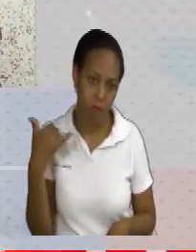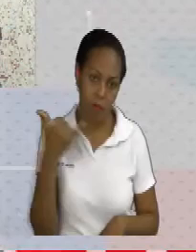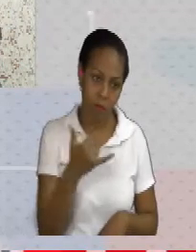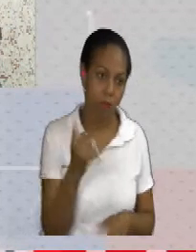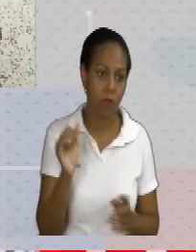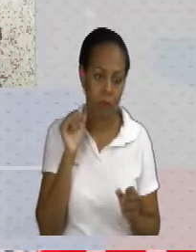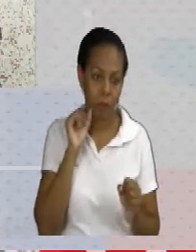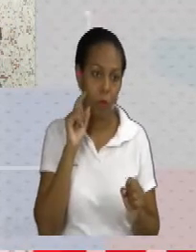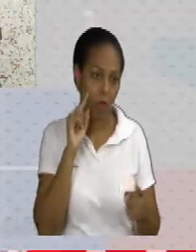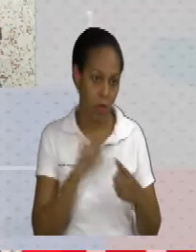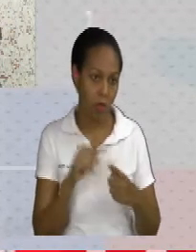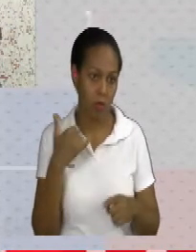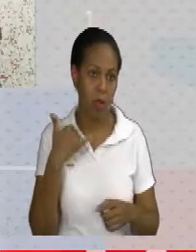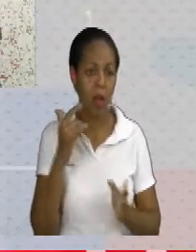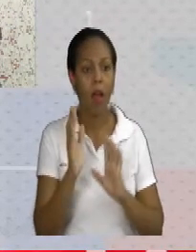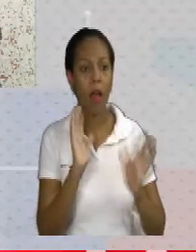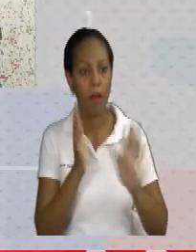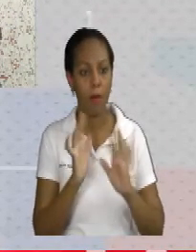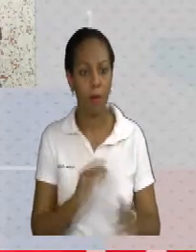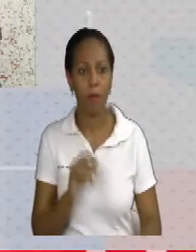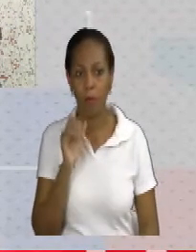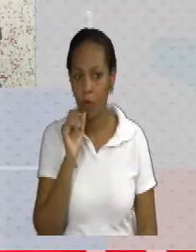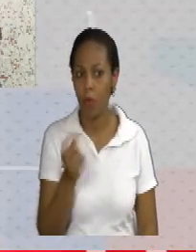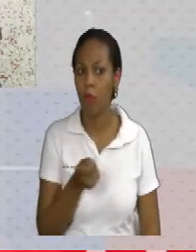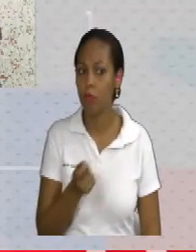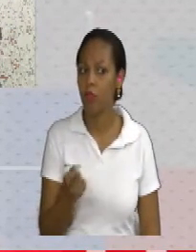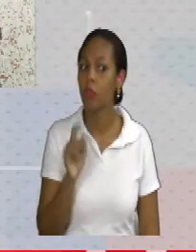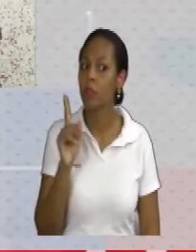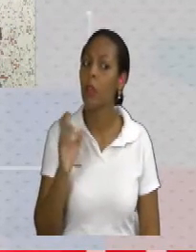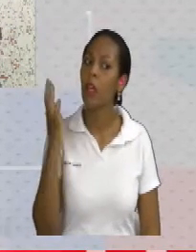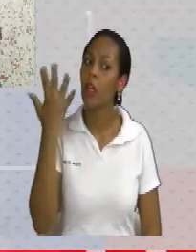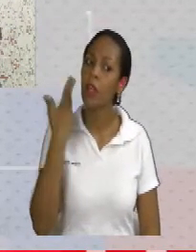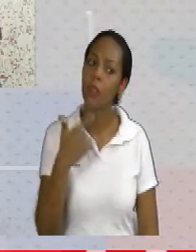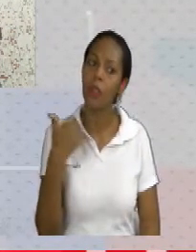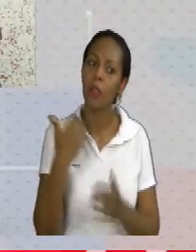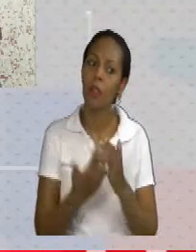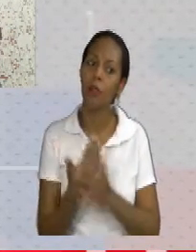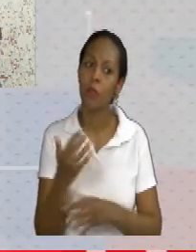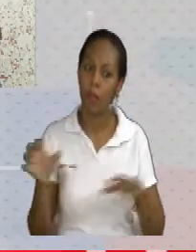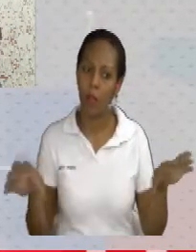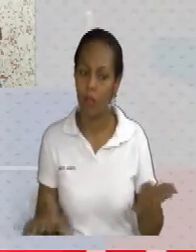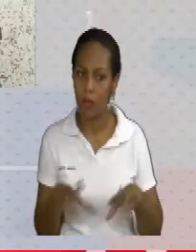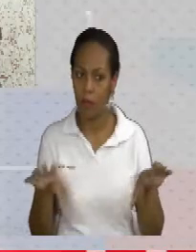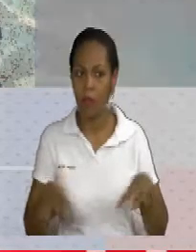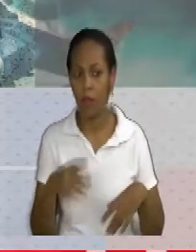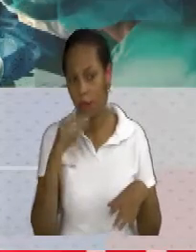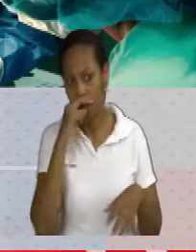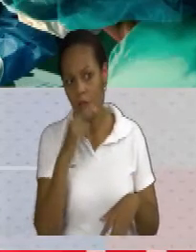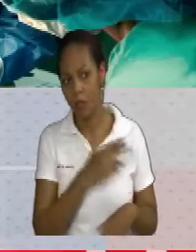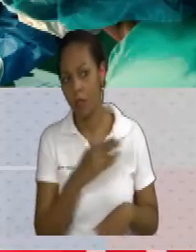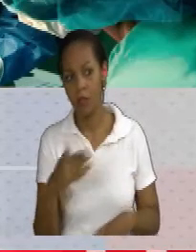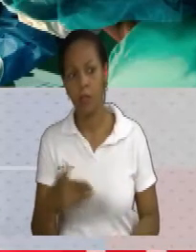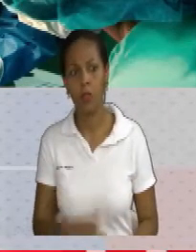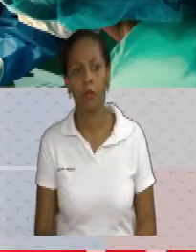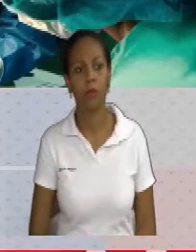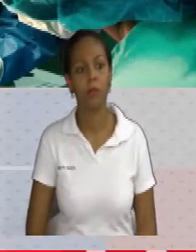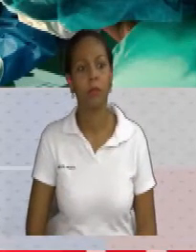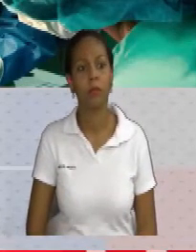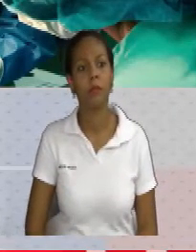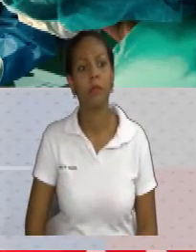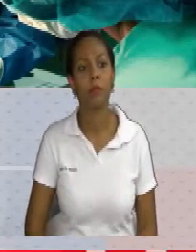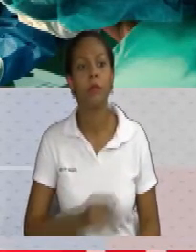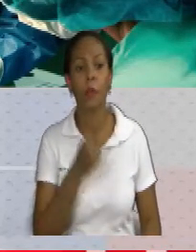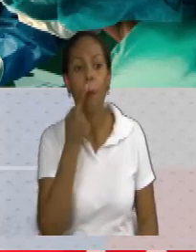ustedes. Bueno, señora Lucila, faltan 6 días para que empiece esta jornada maratónica con los niños en Barranca que sufren de